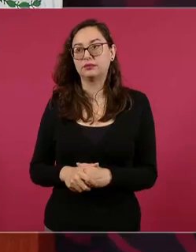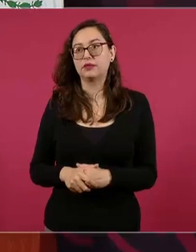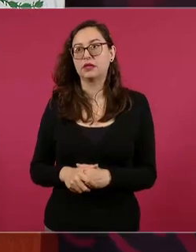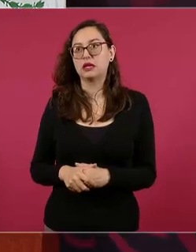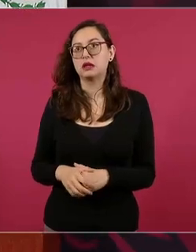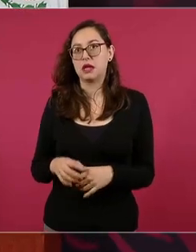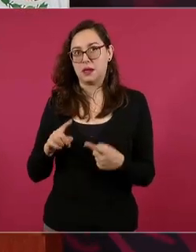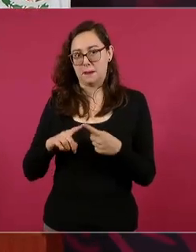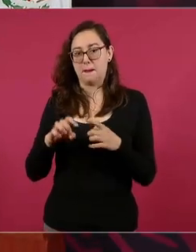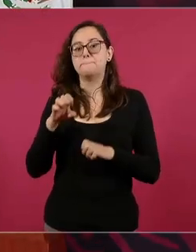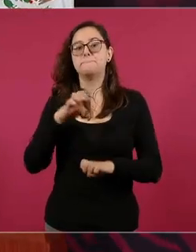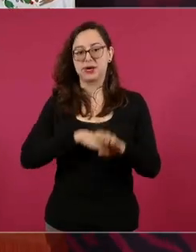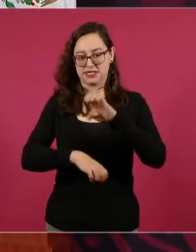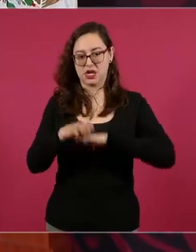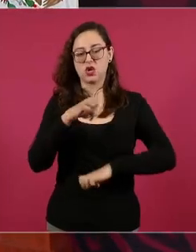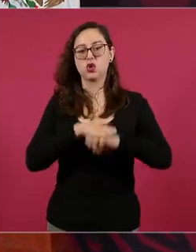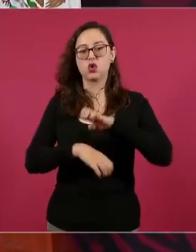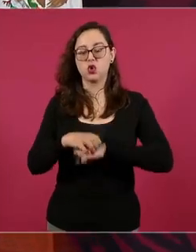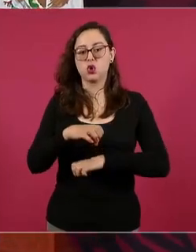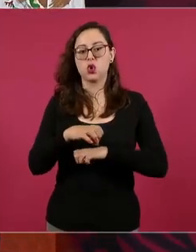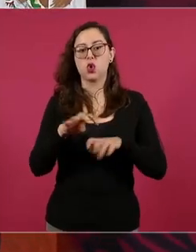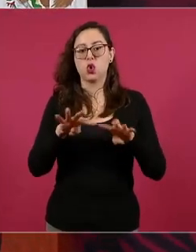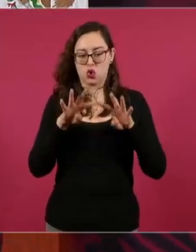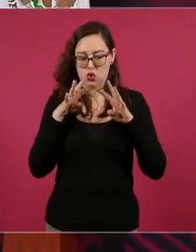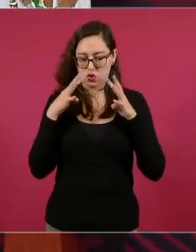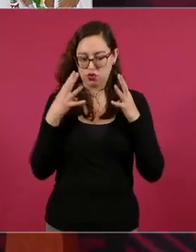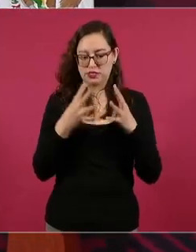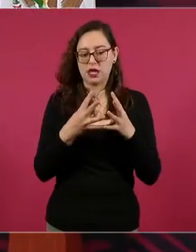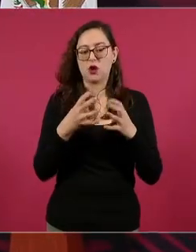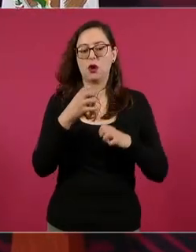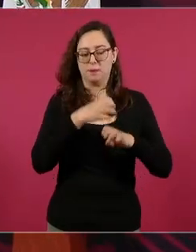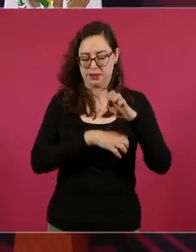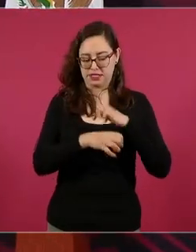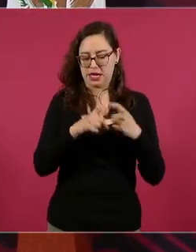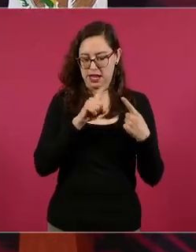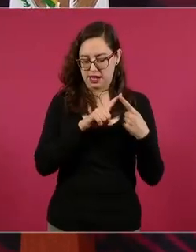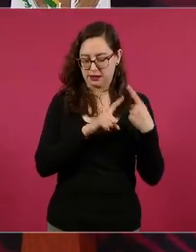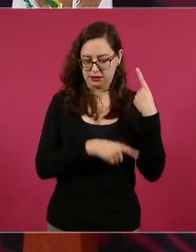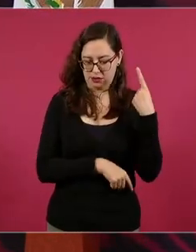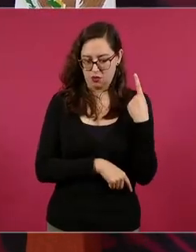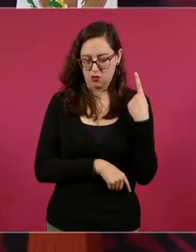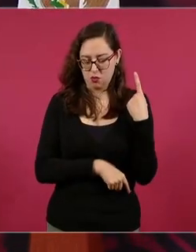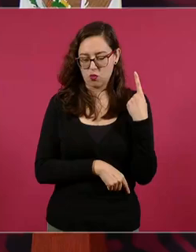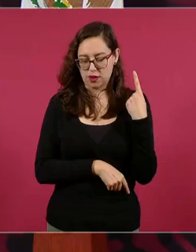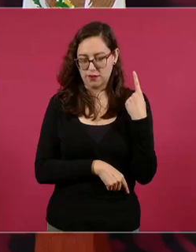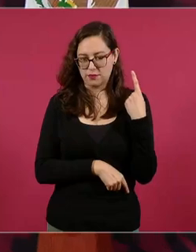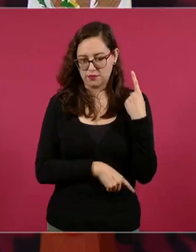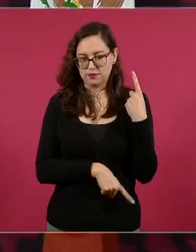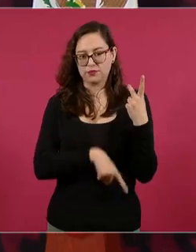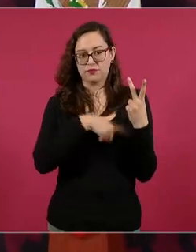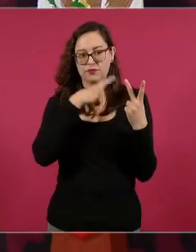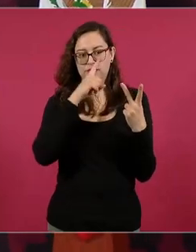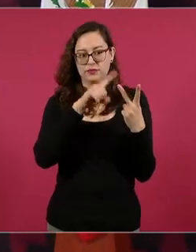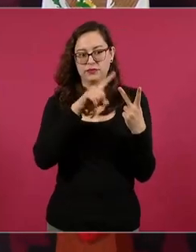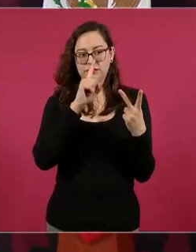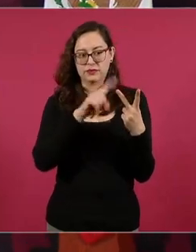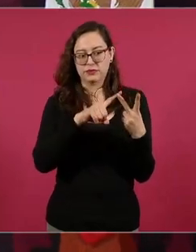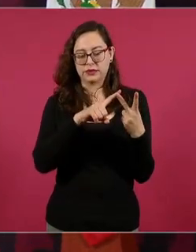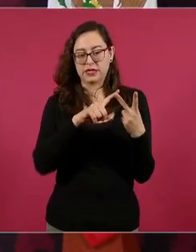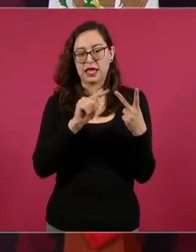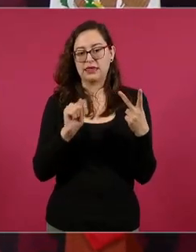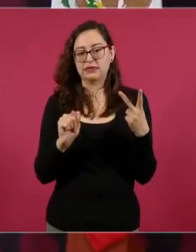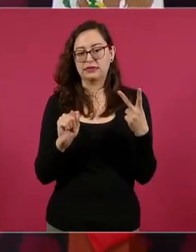creo. Bueno, ustedes se encargan ahí de verlo, pero otra cuando la firma del